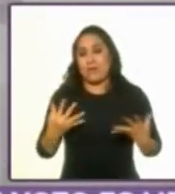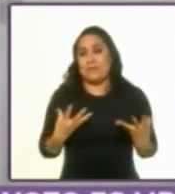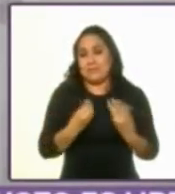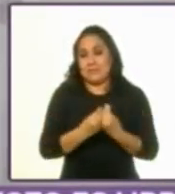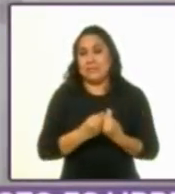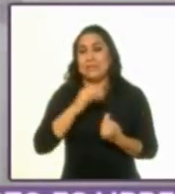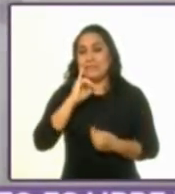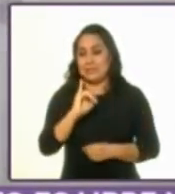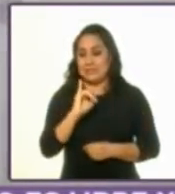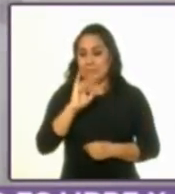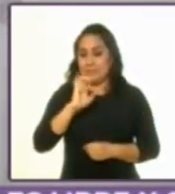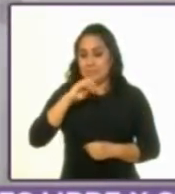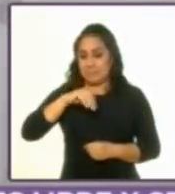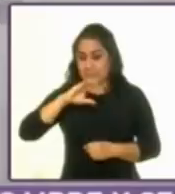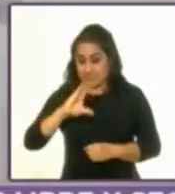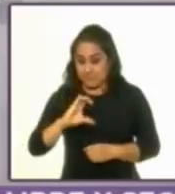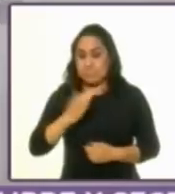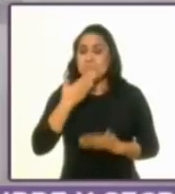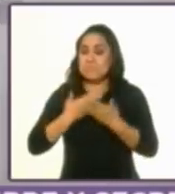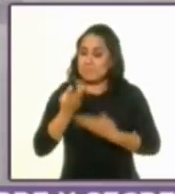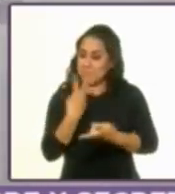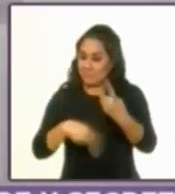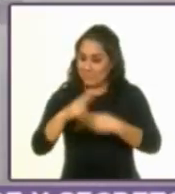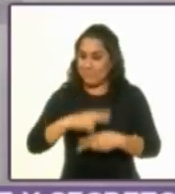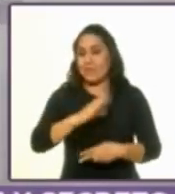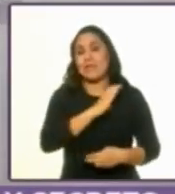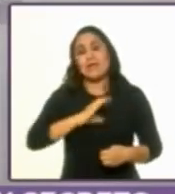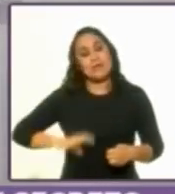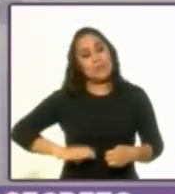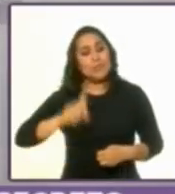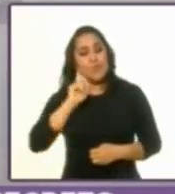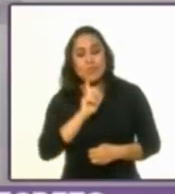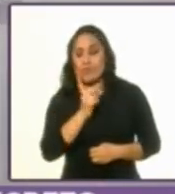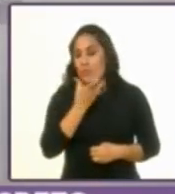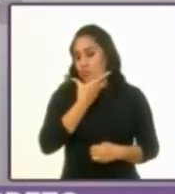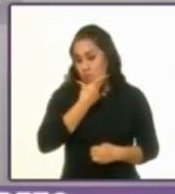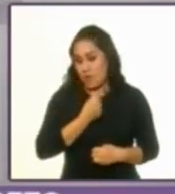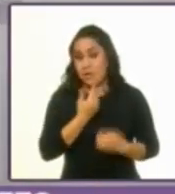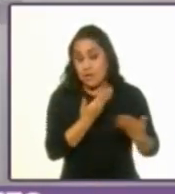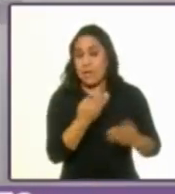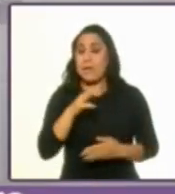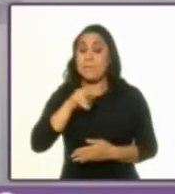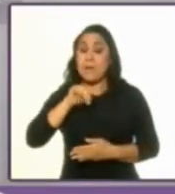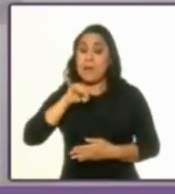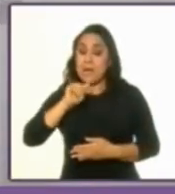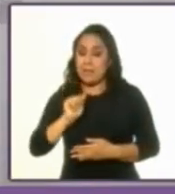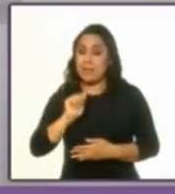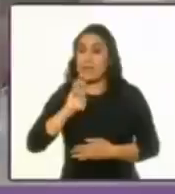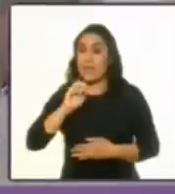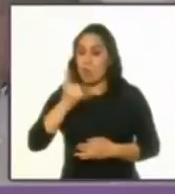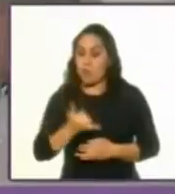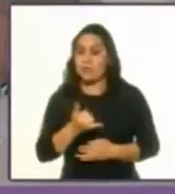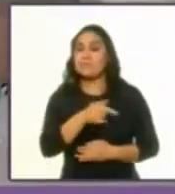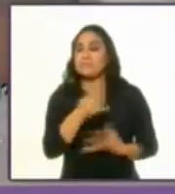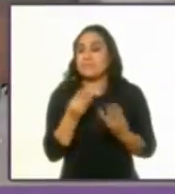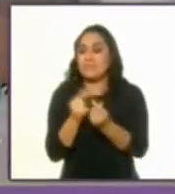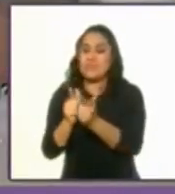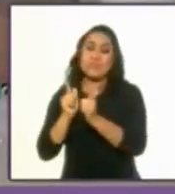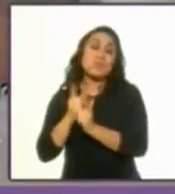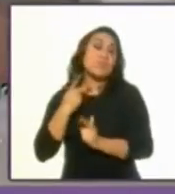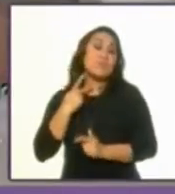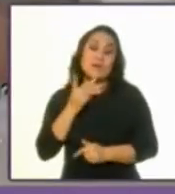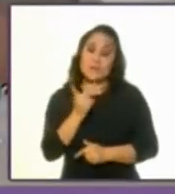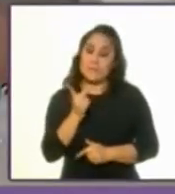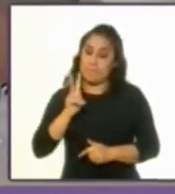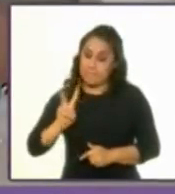méxico le damos la bienvenida a las candidatas a los candidatos mariana boy del partido verde ecologista de